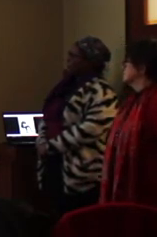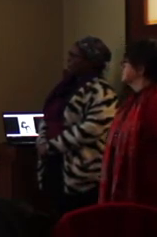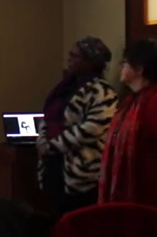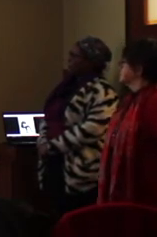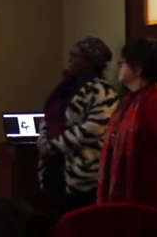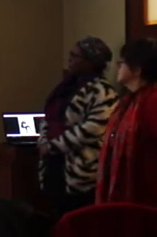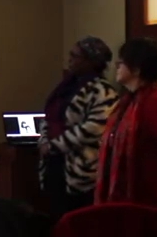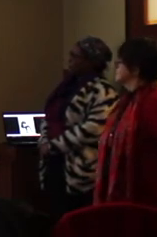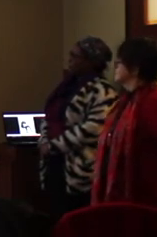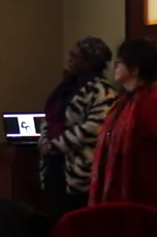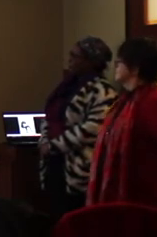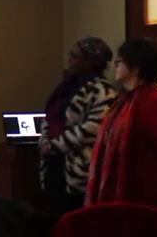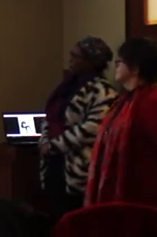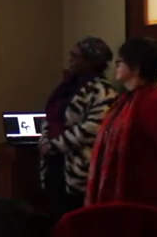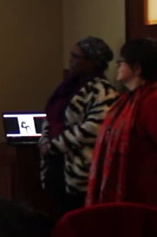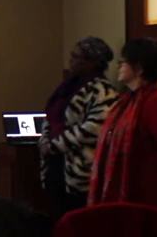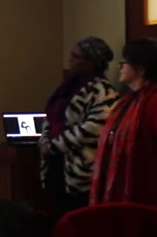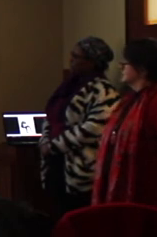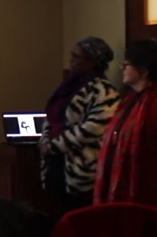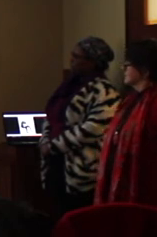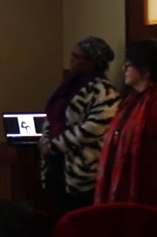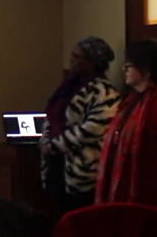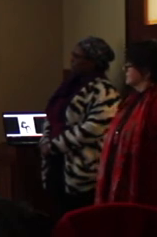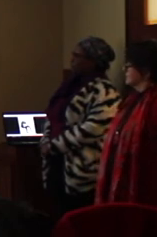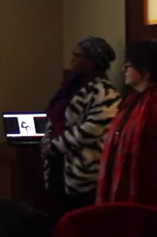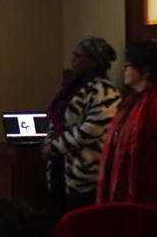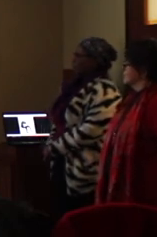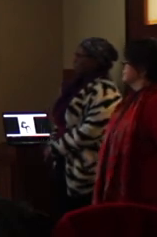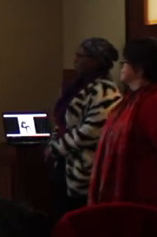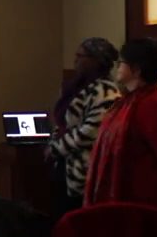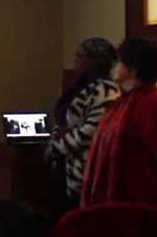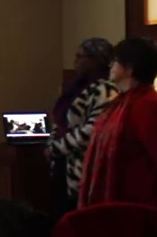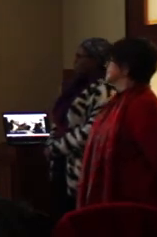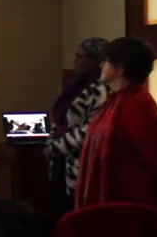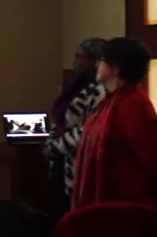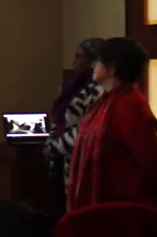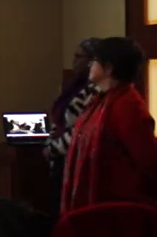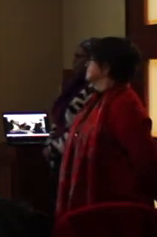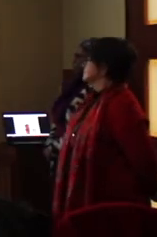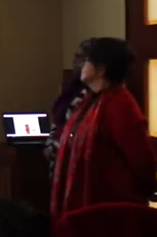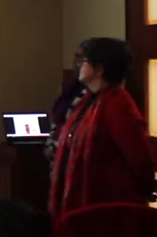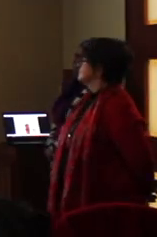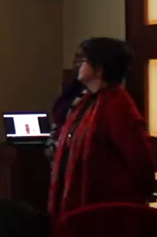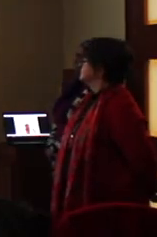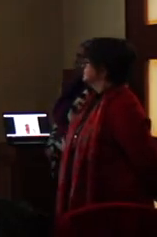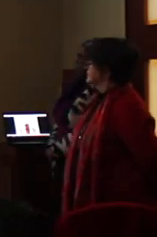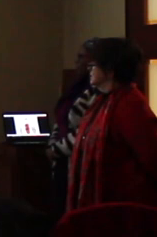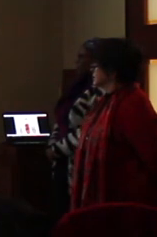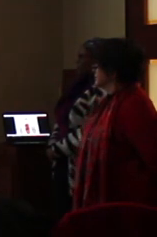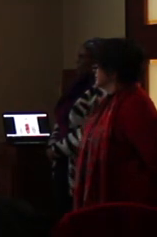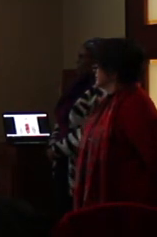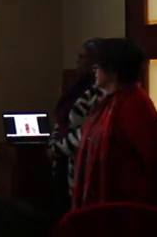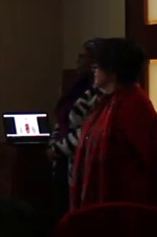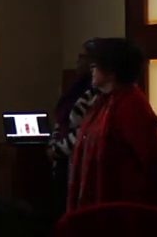sabiduría, o que seamos muy avaros, o que seamos muy egoístas, o que seamos muy amorosos. Esta